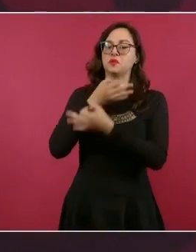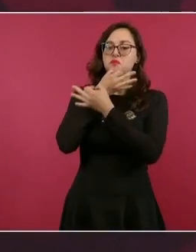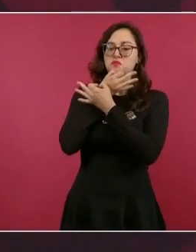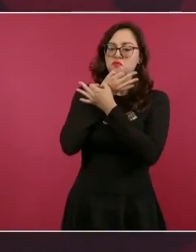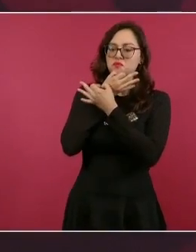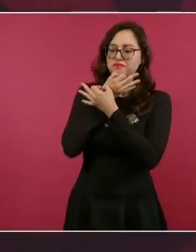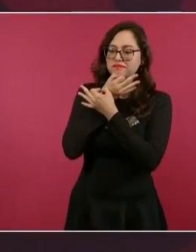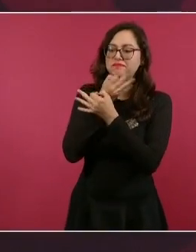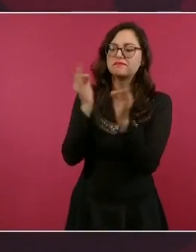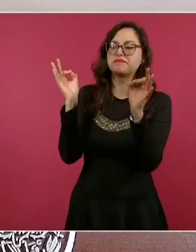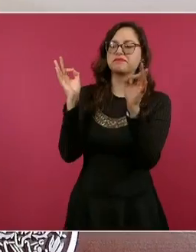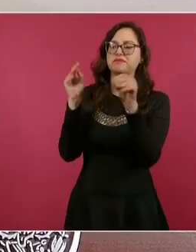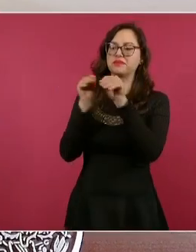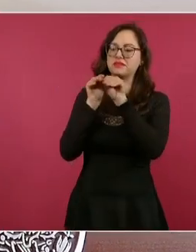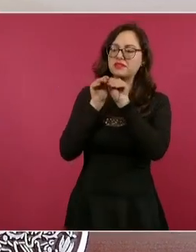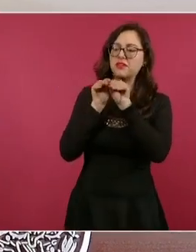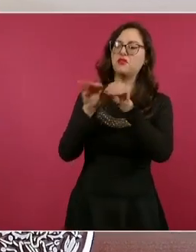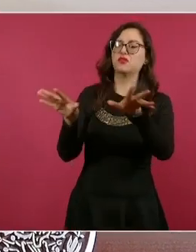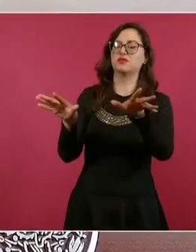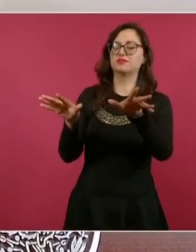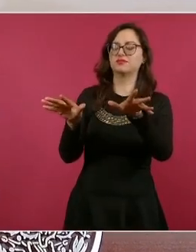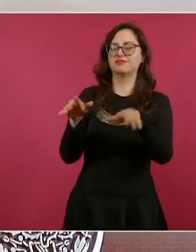que pone en duda